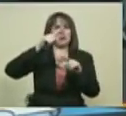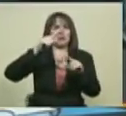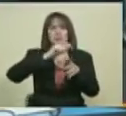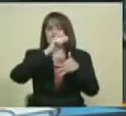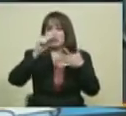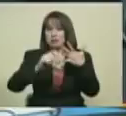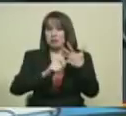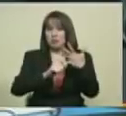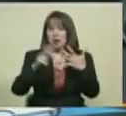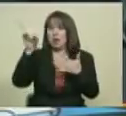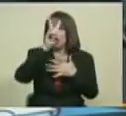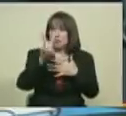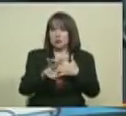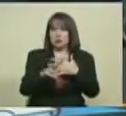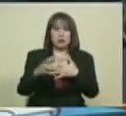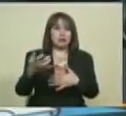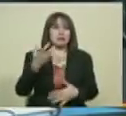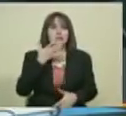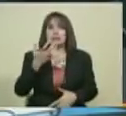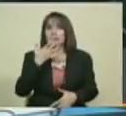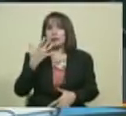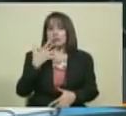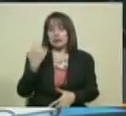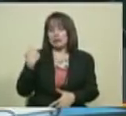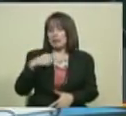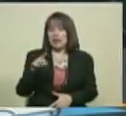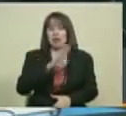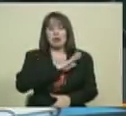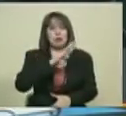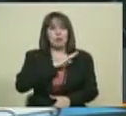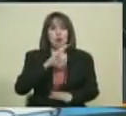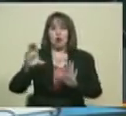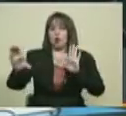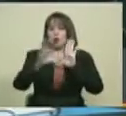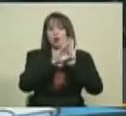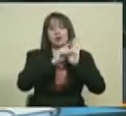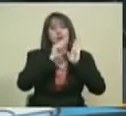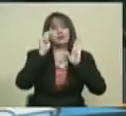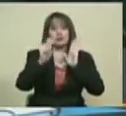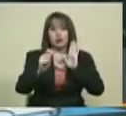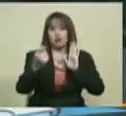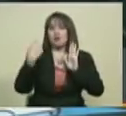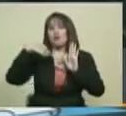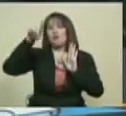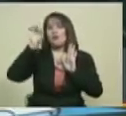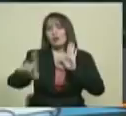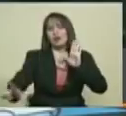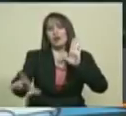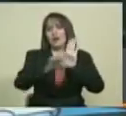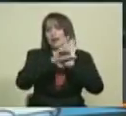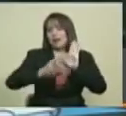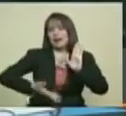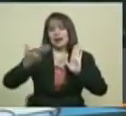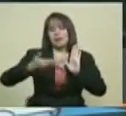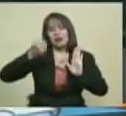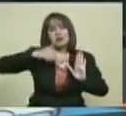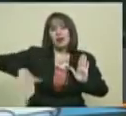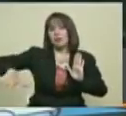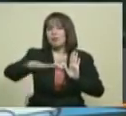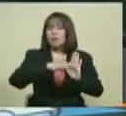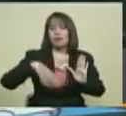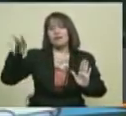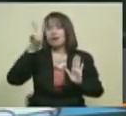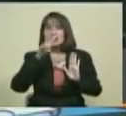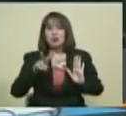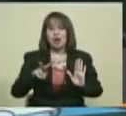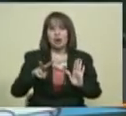Venezuela simplemente tenemos nuestra constitución y es la única ley que le importa al pueblo venezolano,